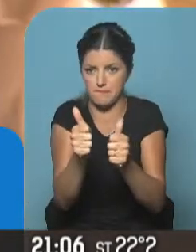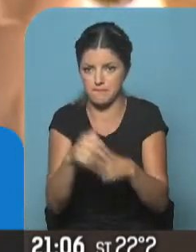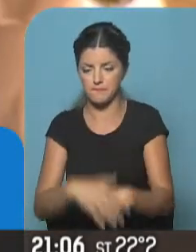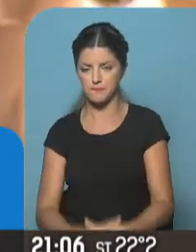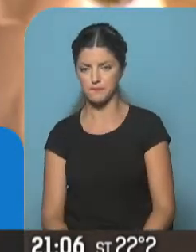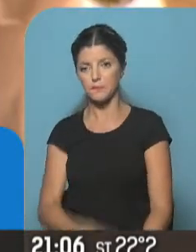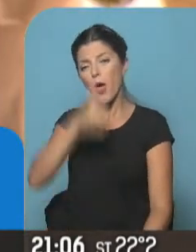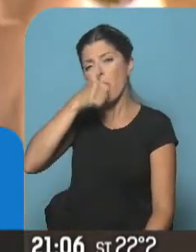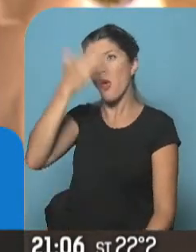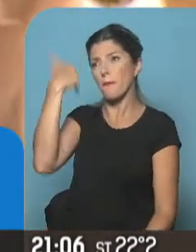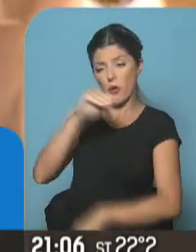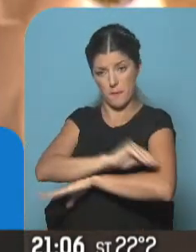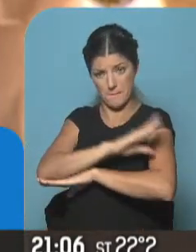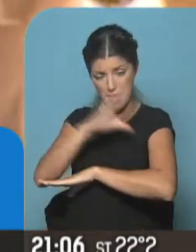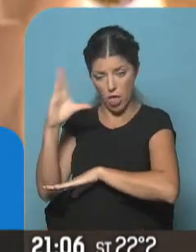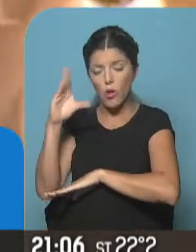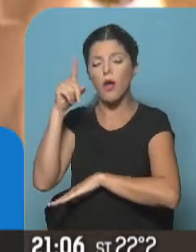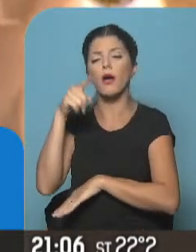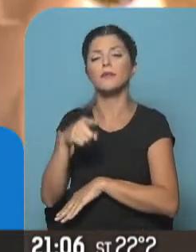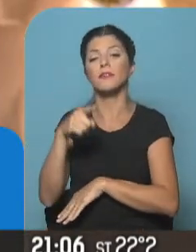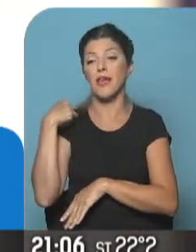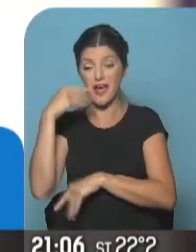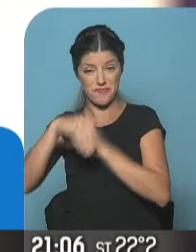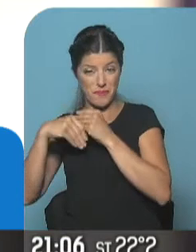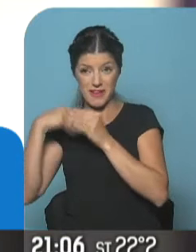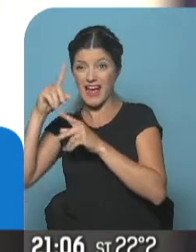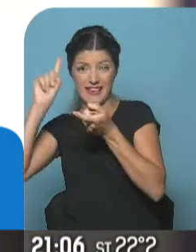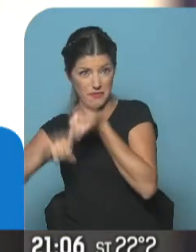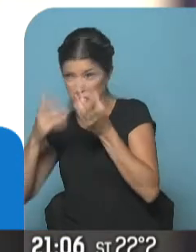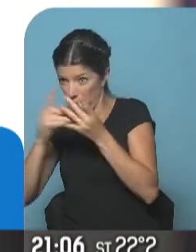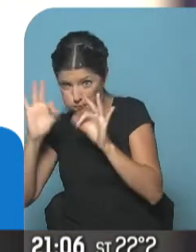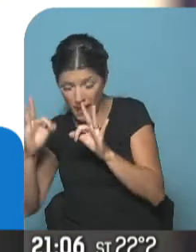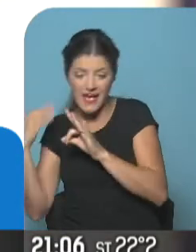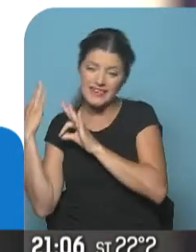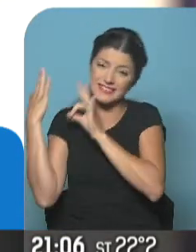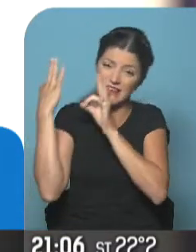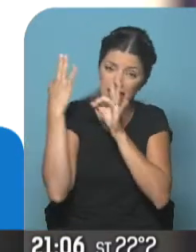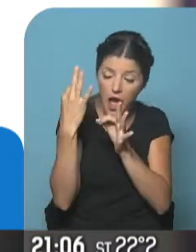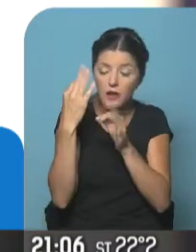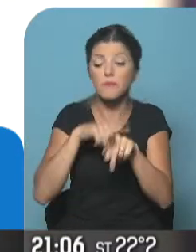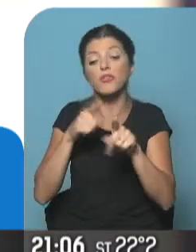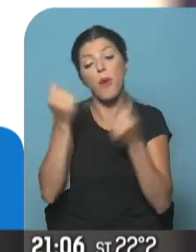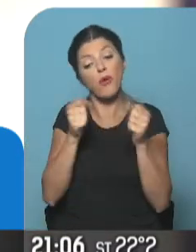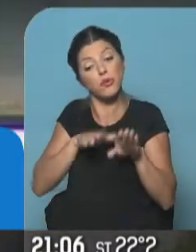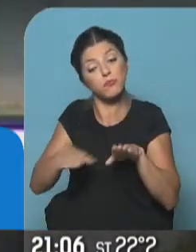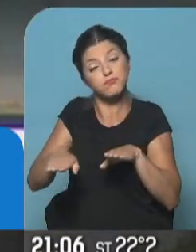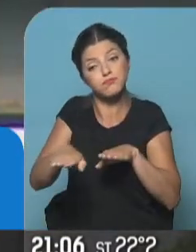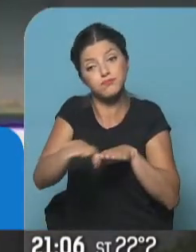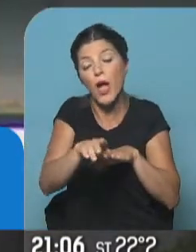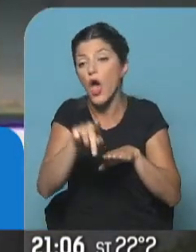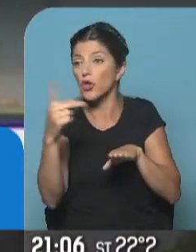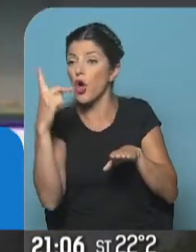domingo a la madrugada, la familia Bogado cena. Llegaba de un casamiento y al estacionar, dos delincuentes que intentaban robar a